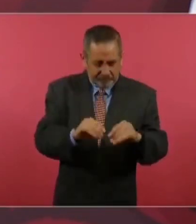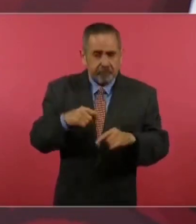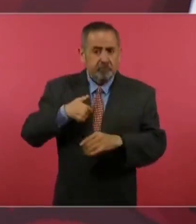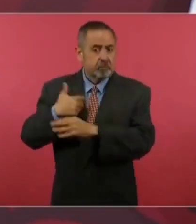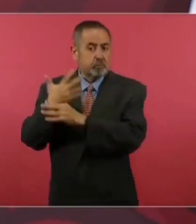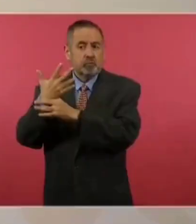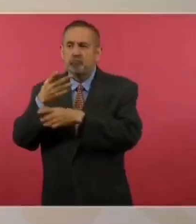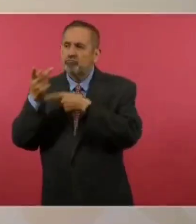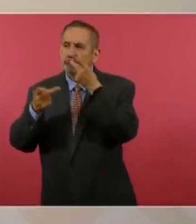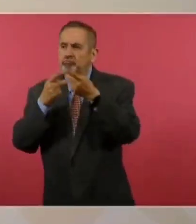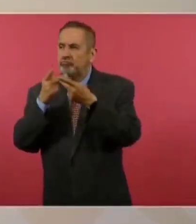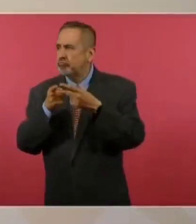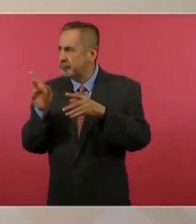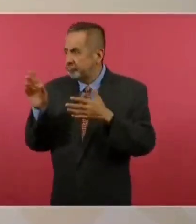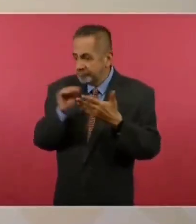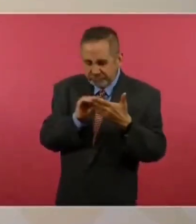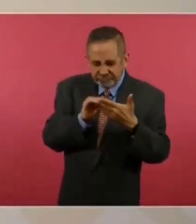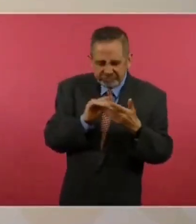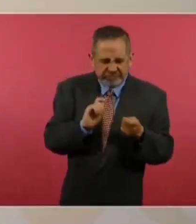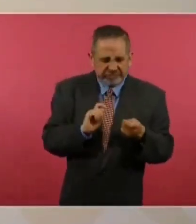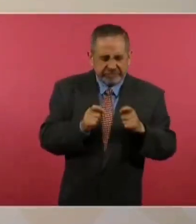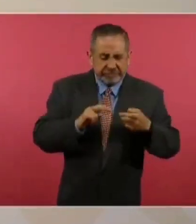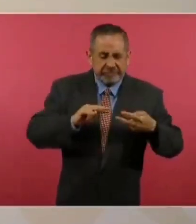en una mañanera,